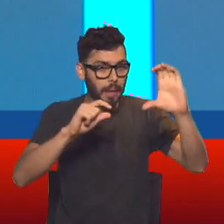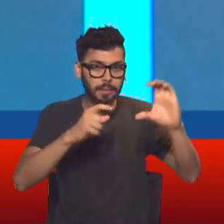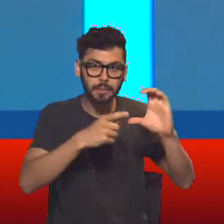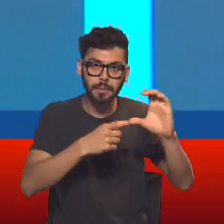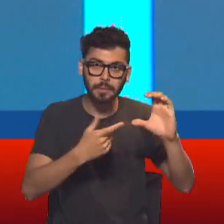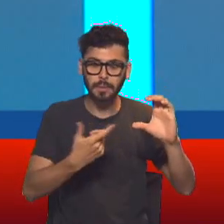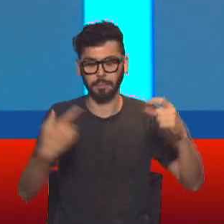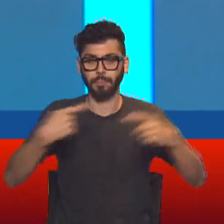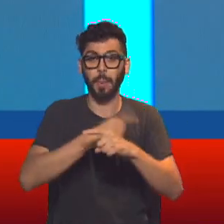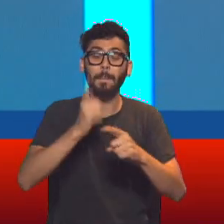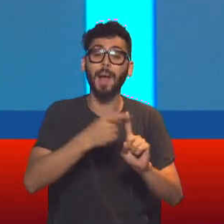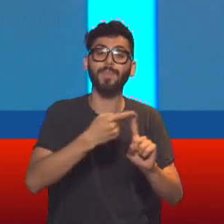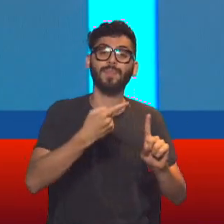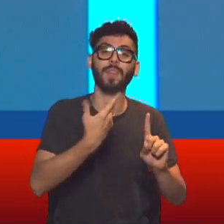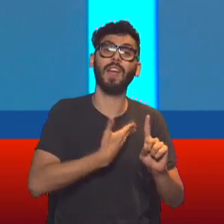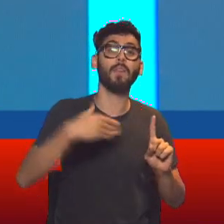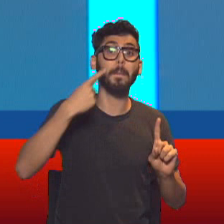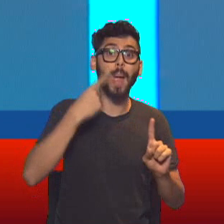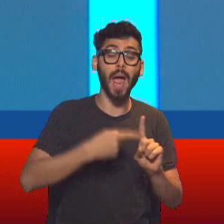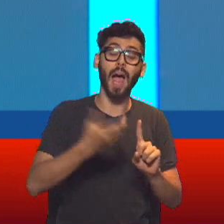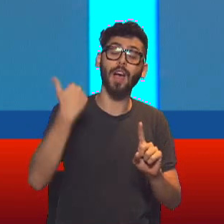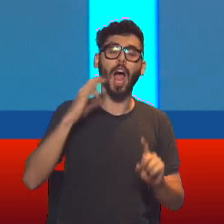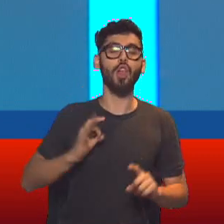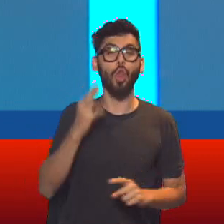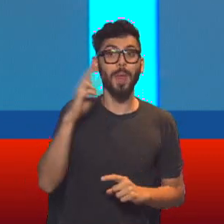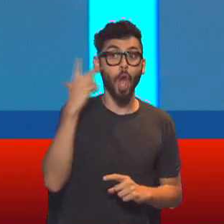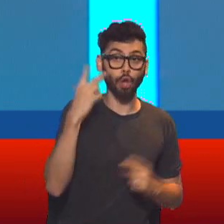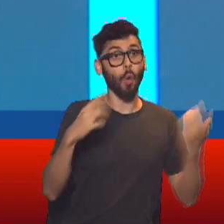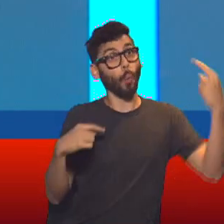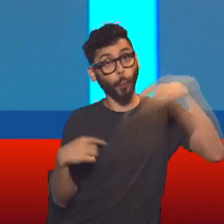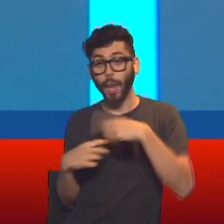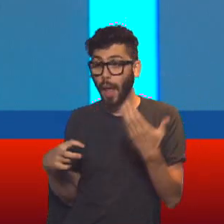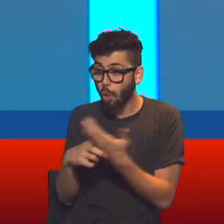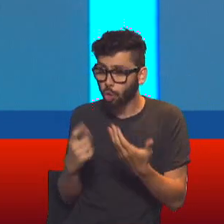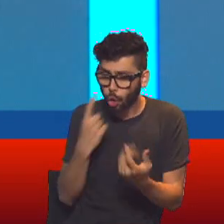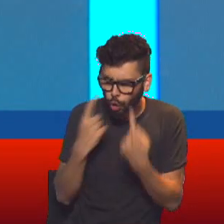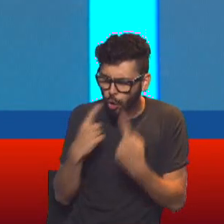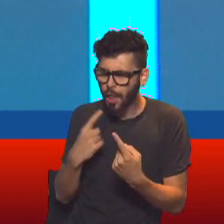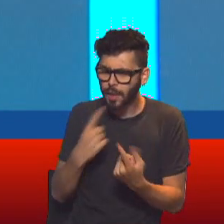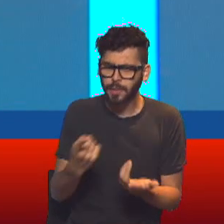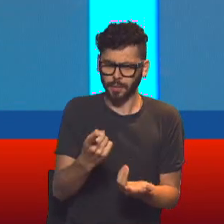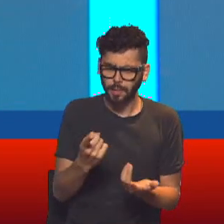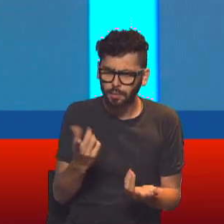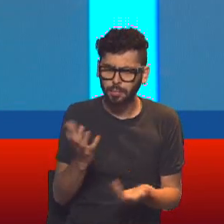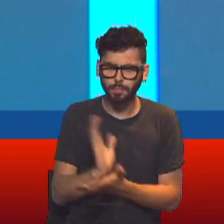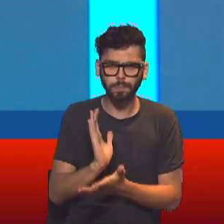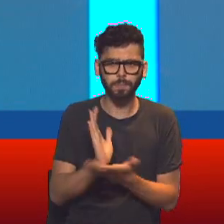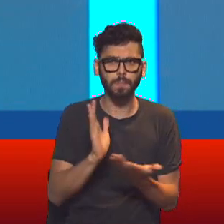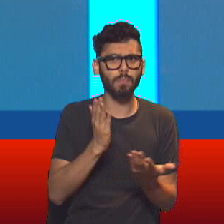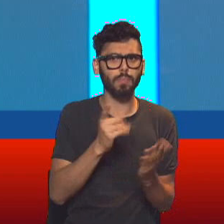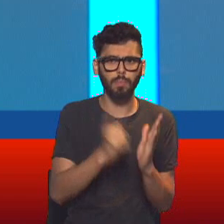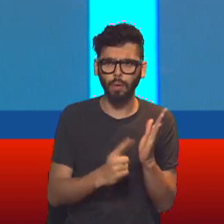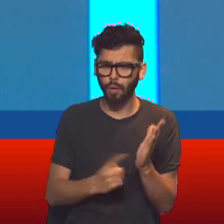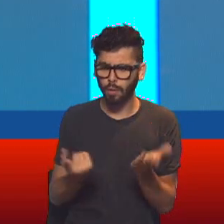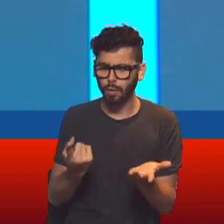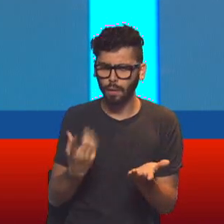Monetario Internacional, en 2018, cuando hacen auditoría dentro del país, detecta justamente que se estaban violando los propios estatutos del organismo